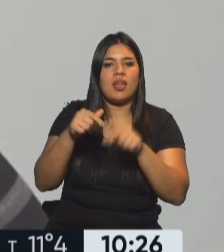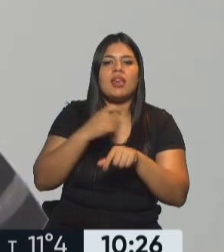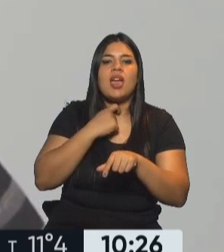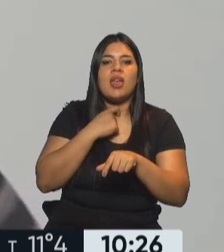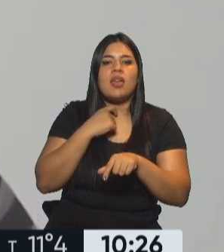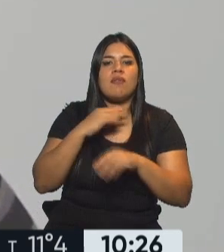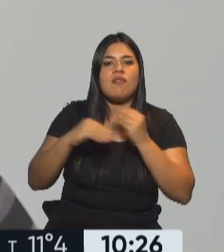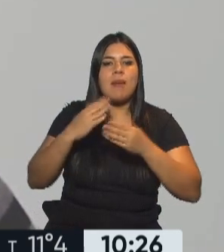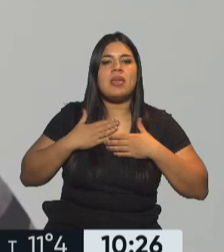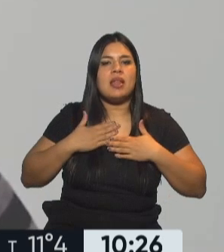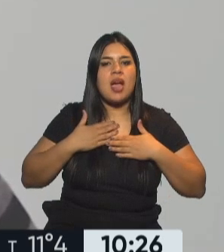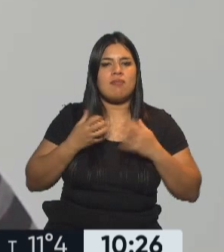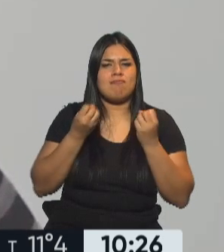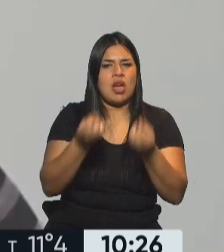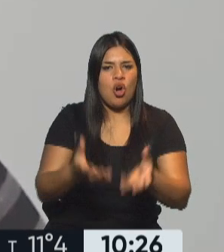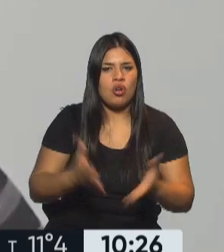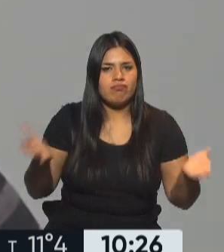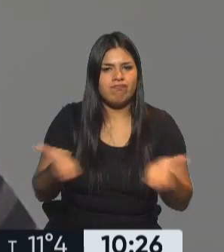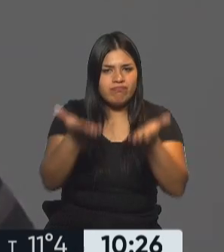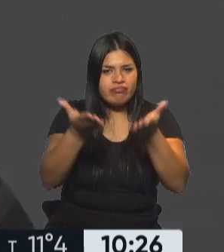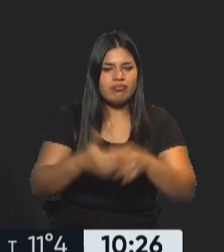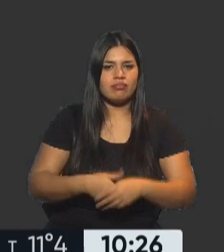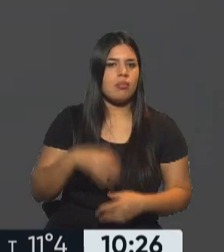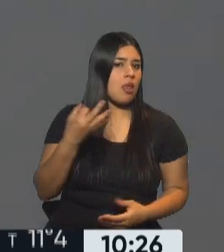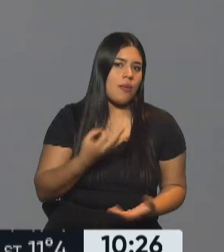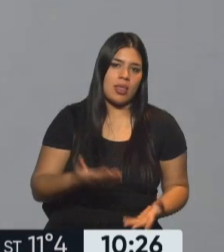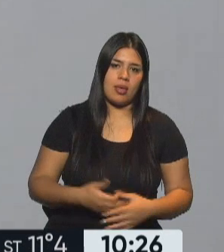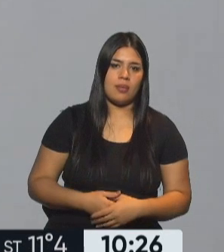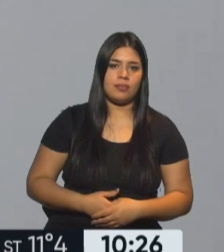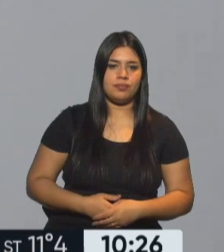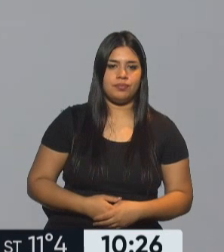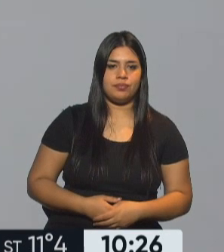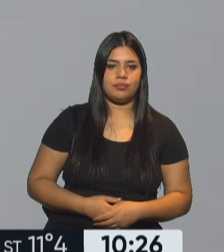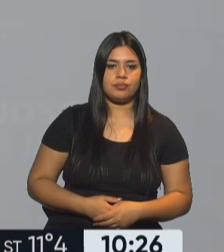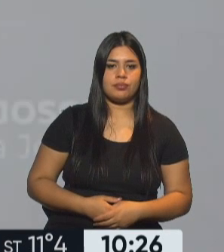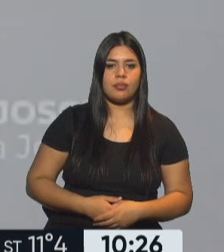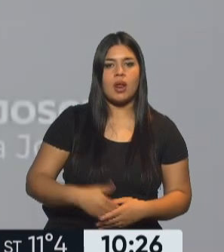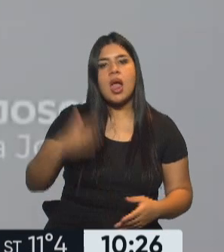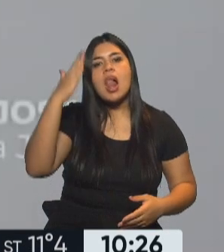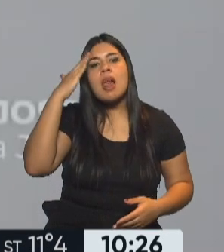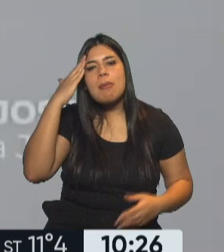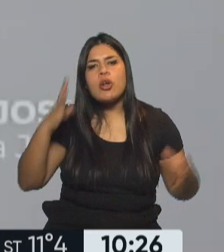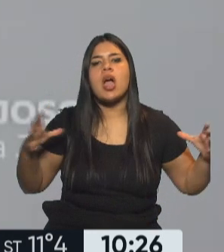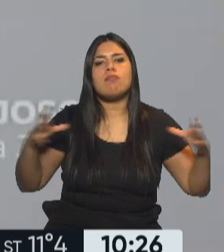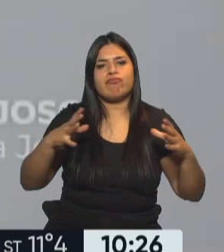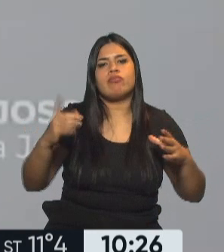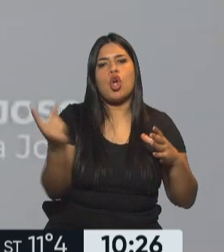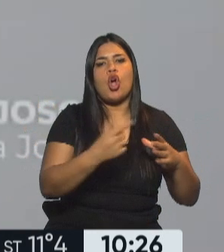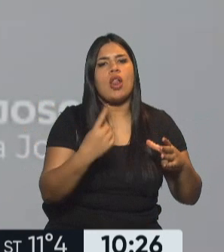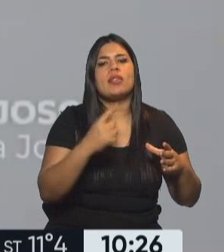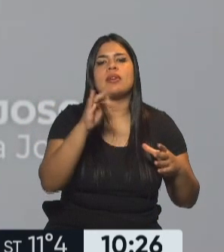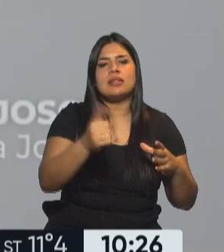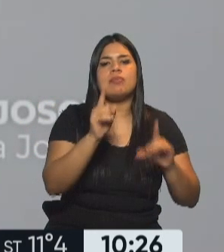y progresar. Esa es la verdad. La memoria es individual, es colectiva, pero es individual también.